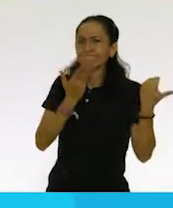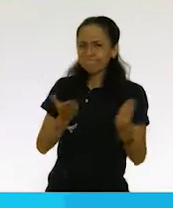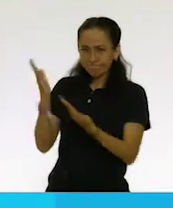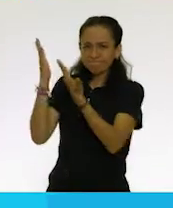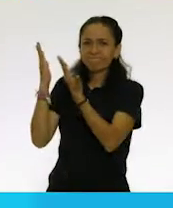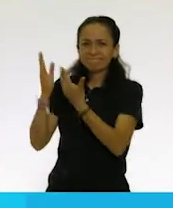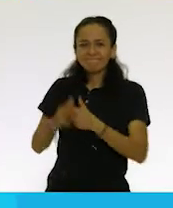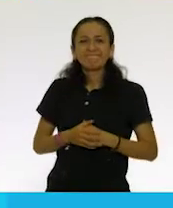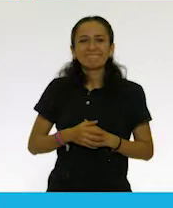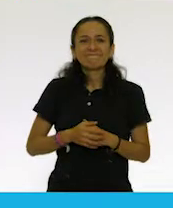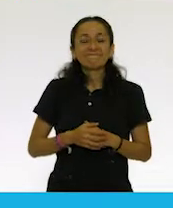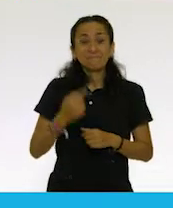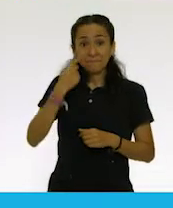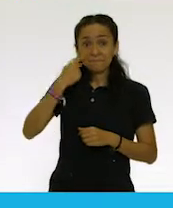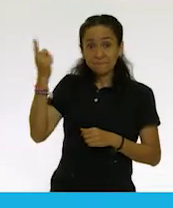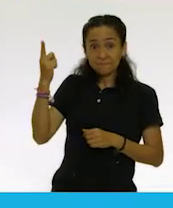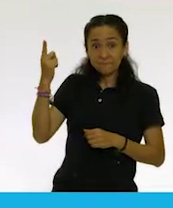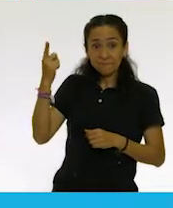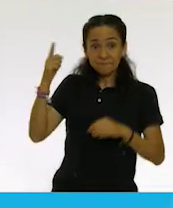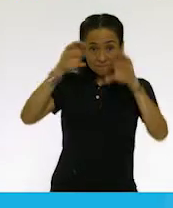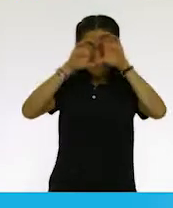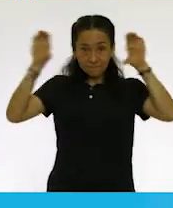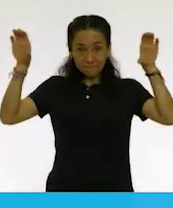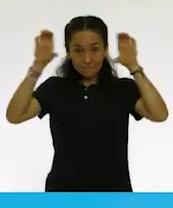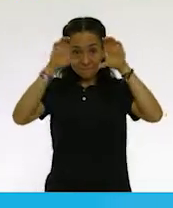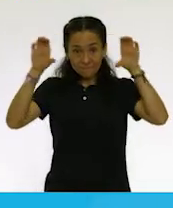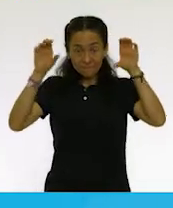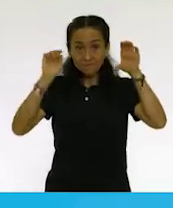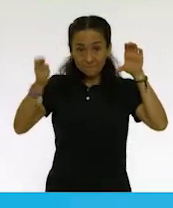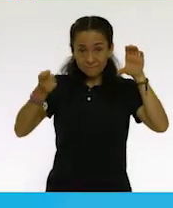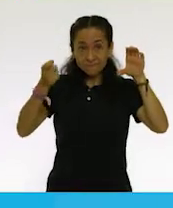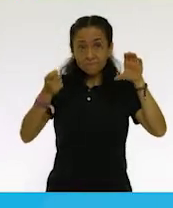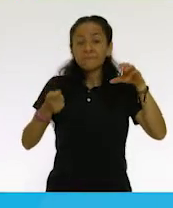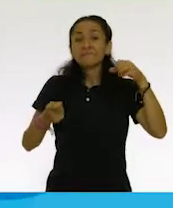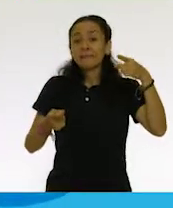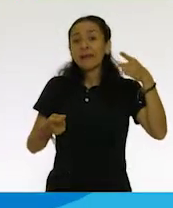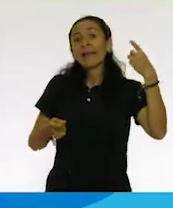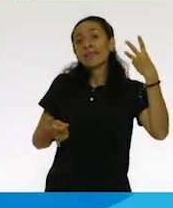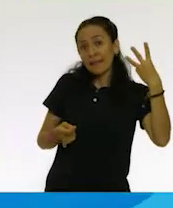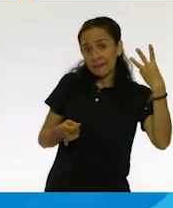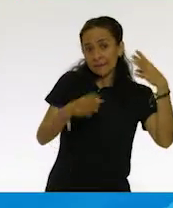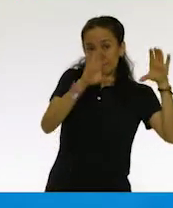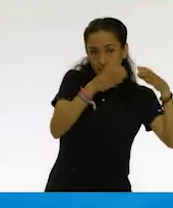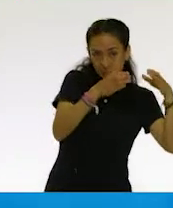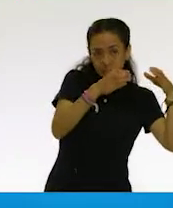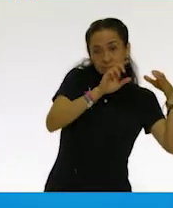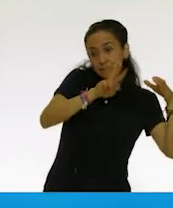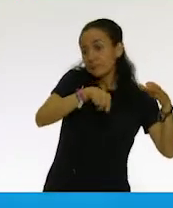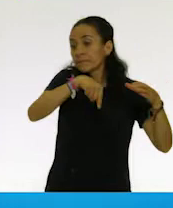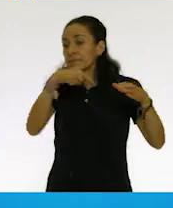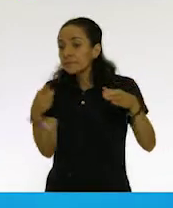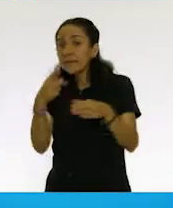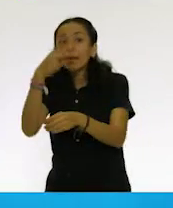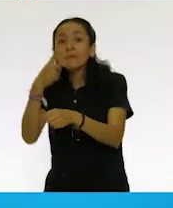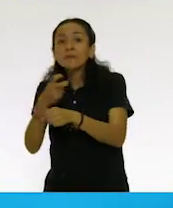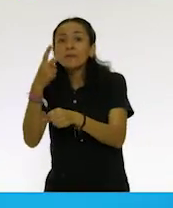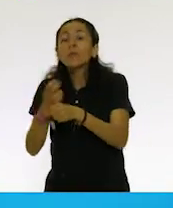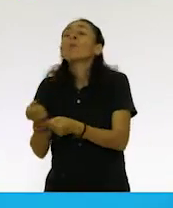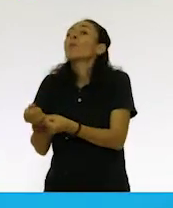ver, vamos. ¿Ya viste? En este primer grupo tenemos 3 ovejas. Y en el segundo tenemos...